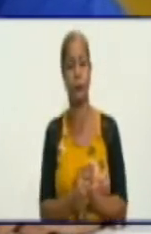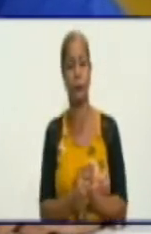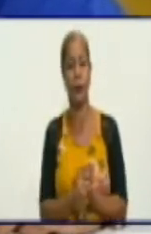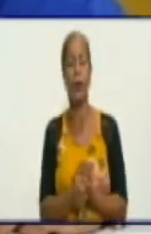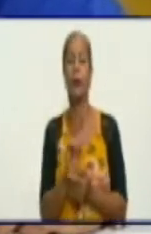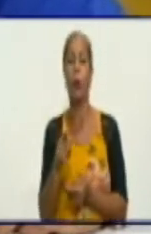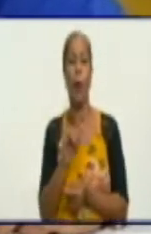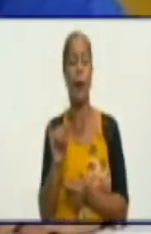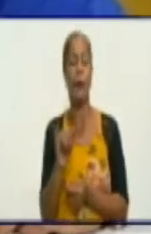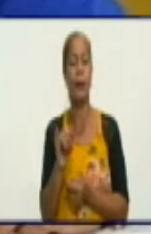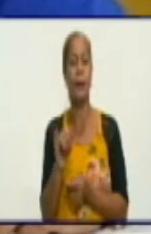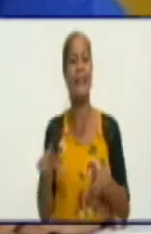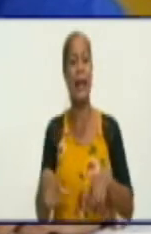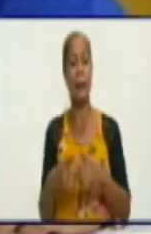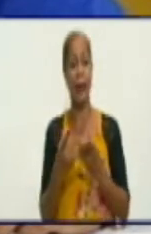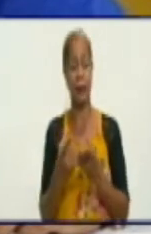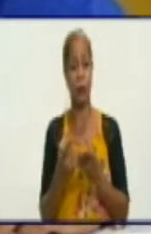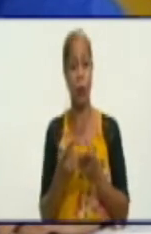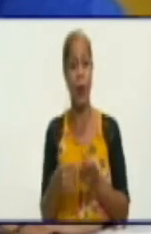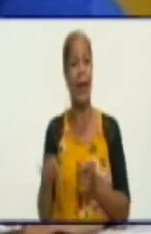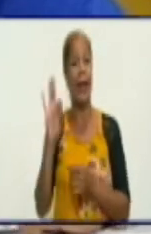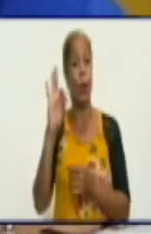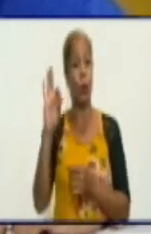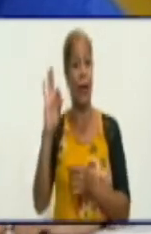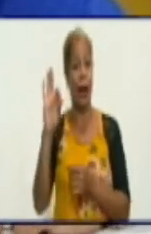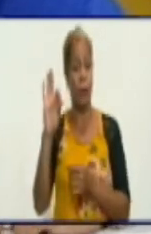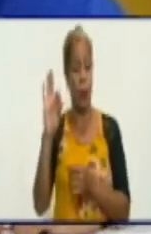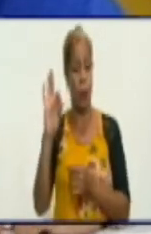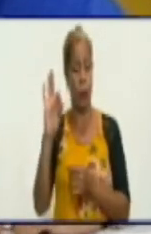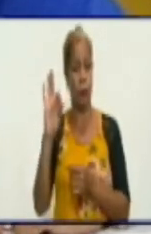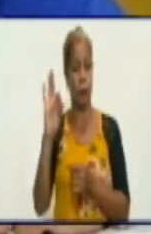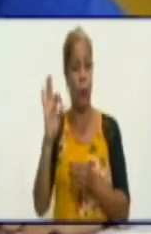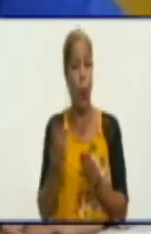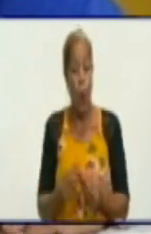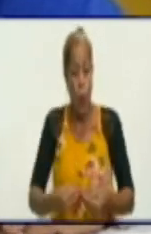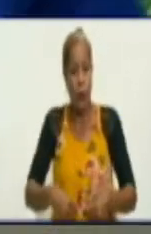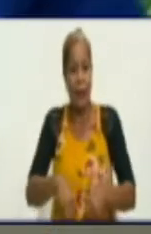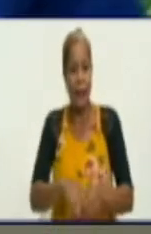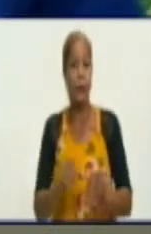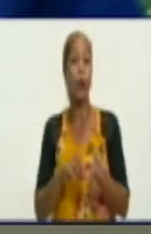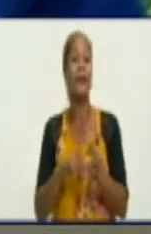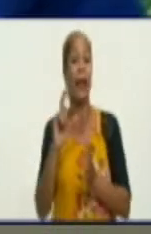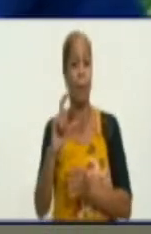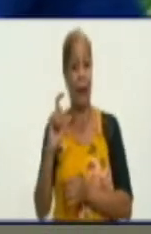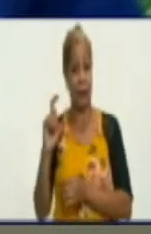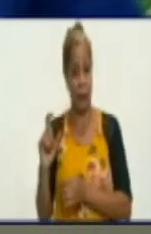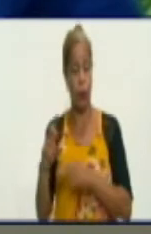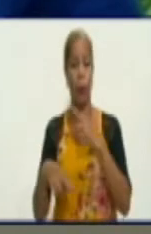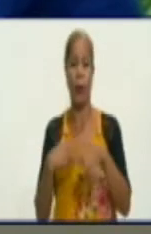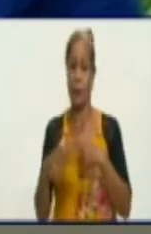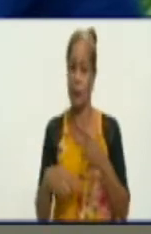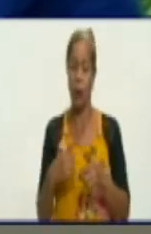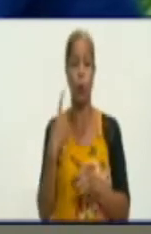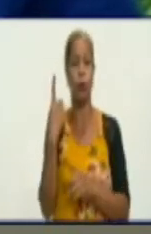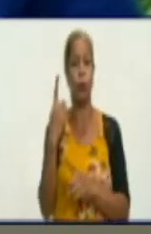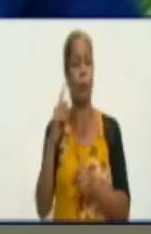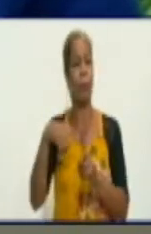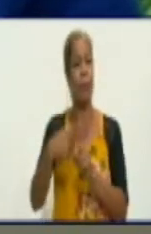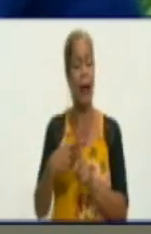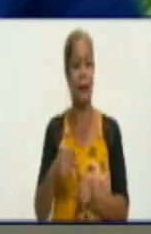Partido, y reafirmando, como es el lema central, unidos hacemos Cuba. Tenemos más de 300